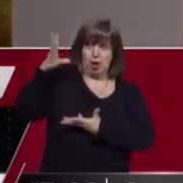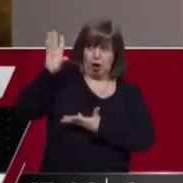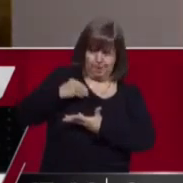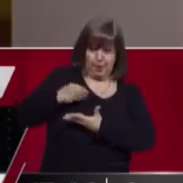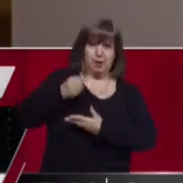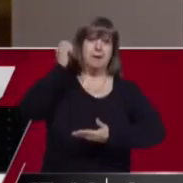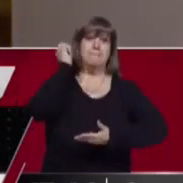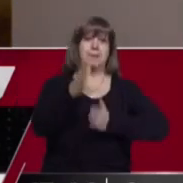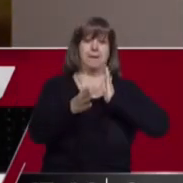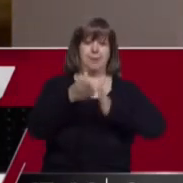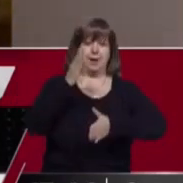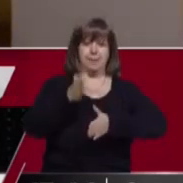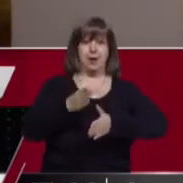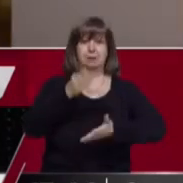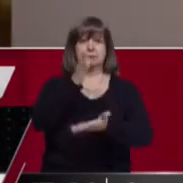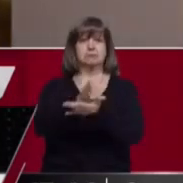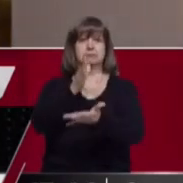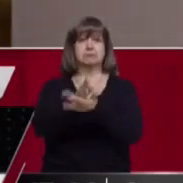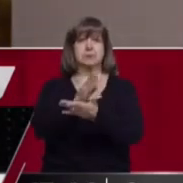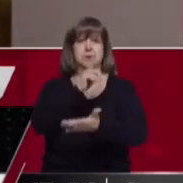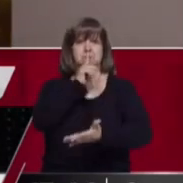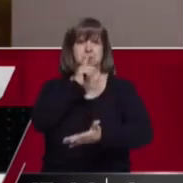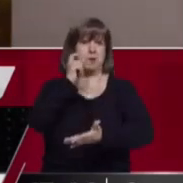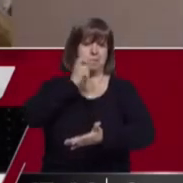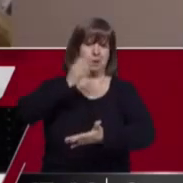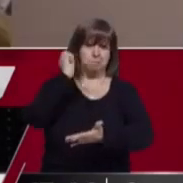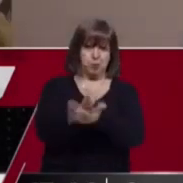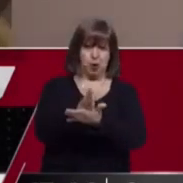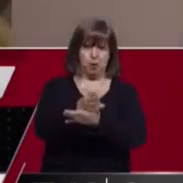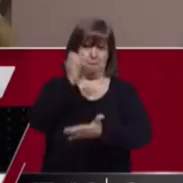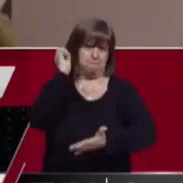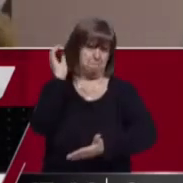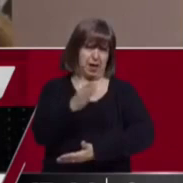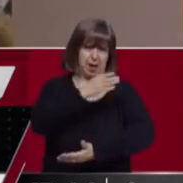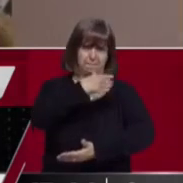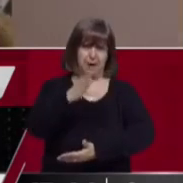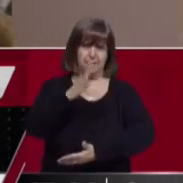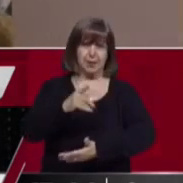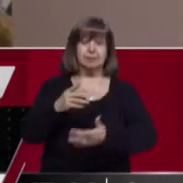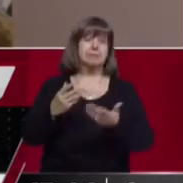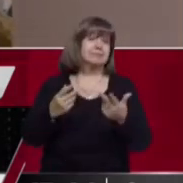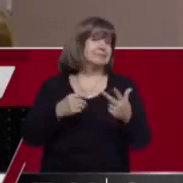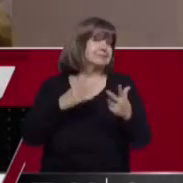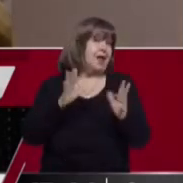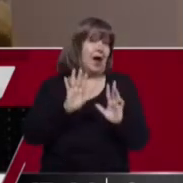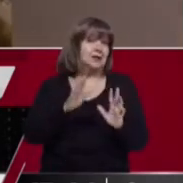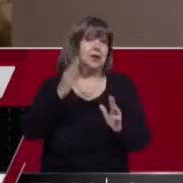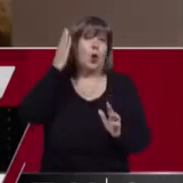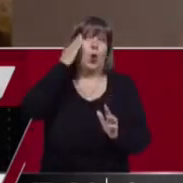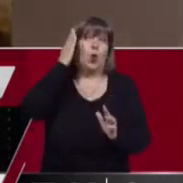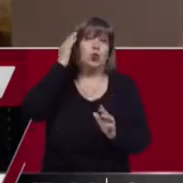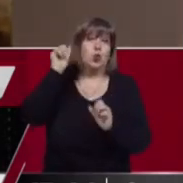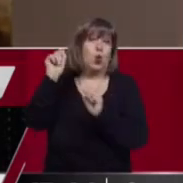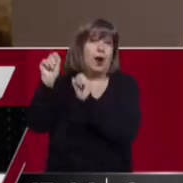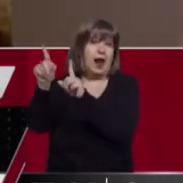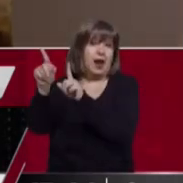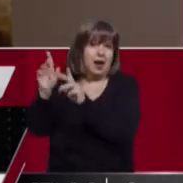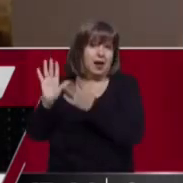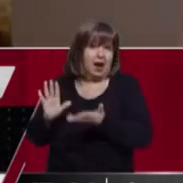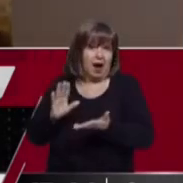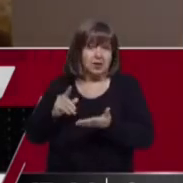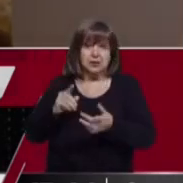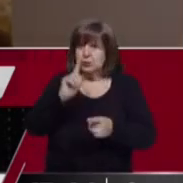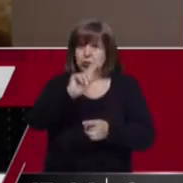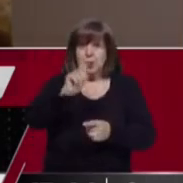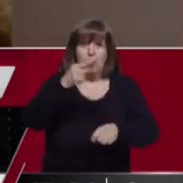porque así va a salir bien, va a salir educado, va a salir derechito, porque a mí me educaron a mí y yo entiendo que esta es la forma de educar a